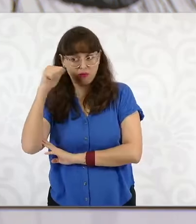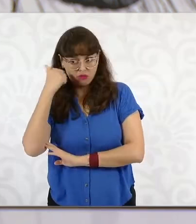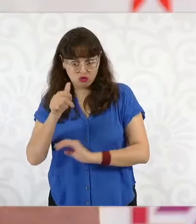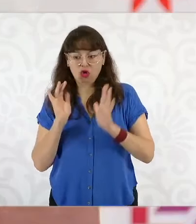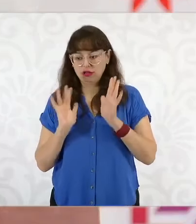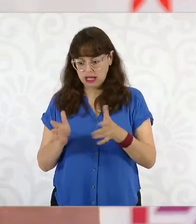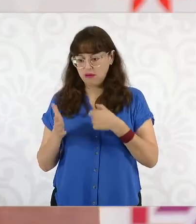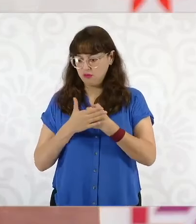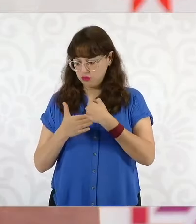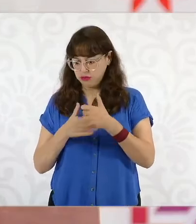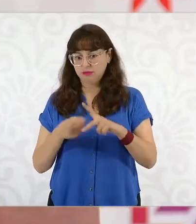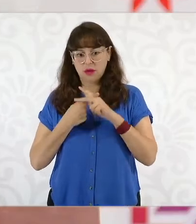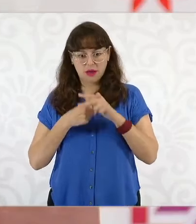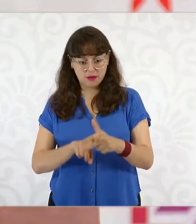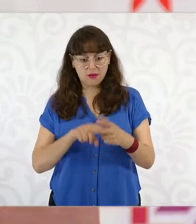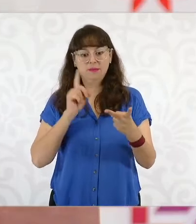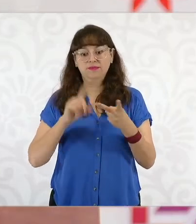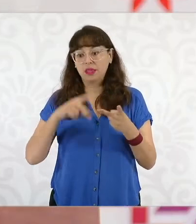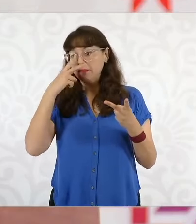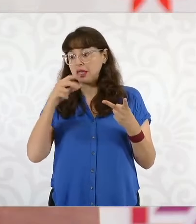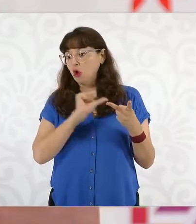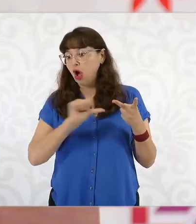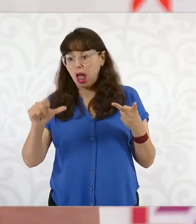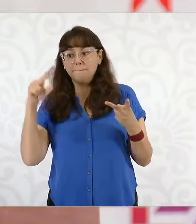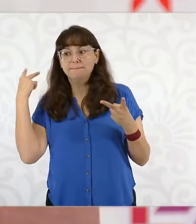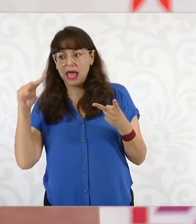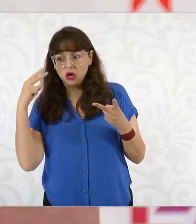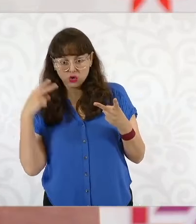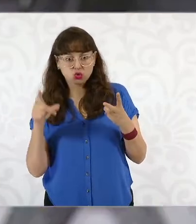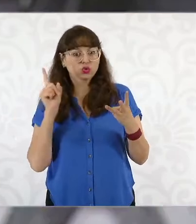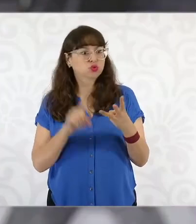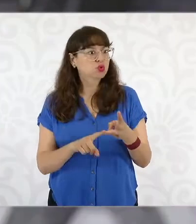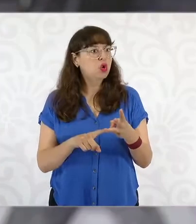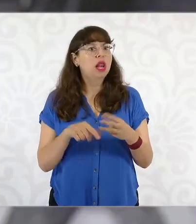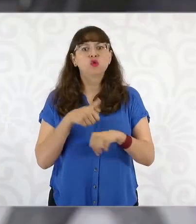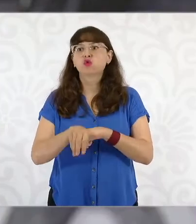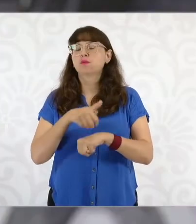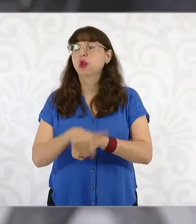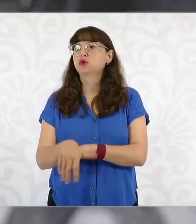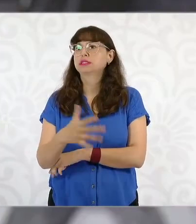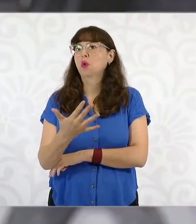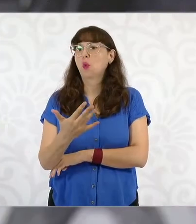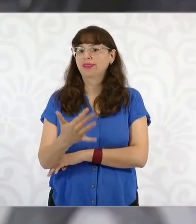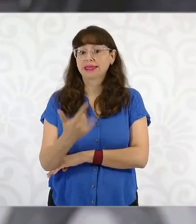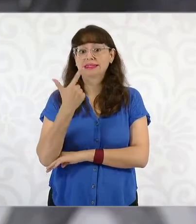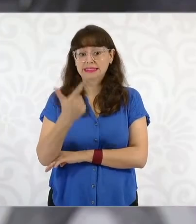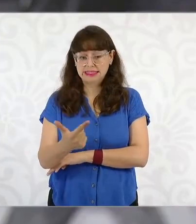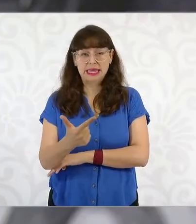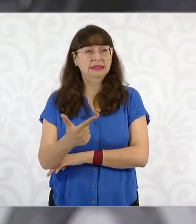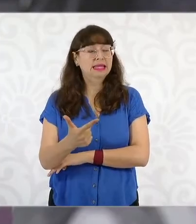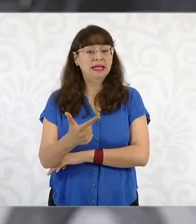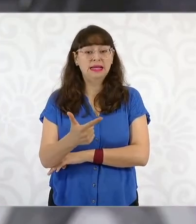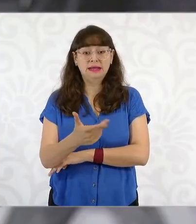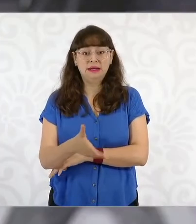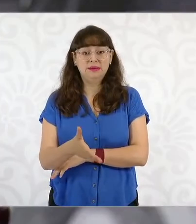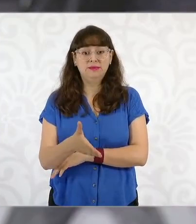pero la México-Veracruz, en fin, la 57, que es la que va, digamos, por